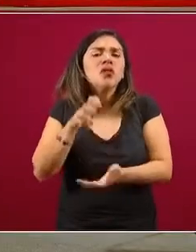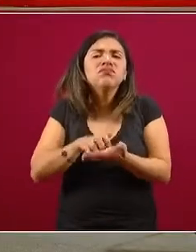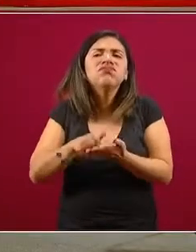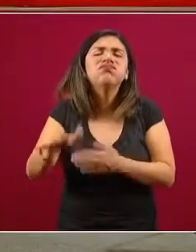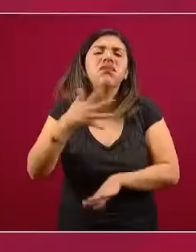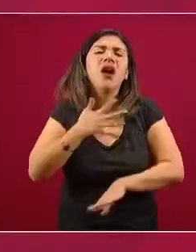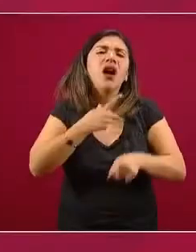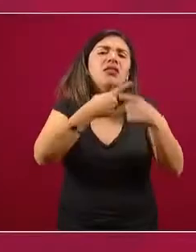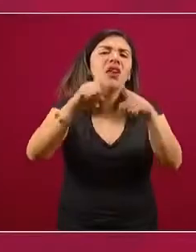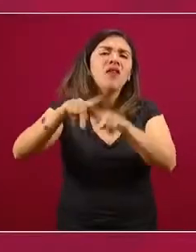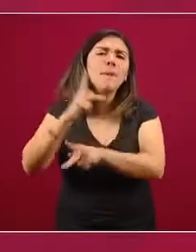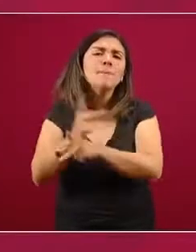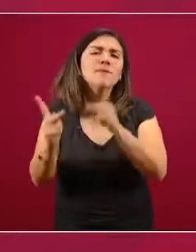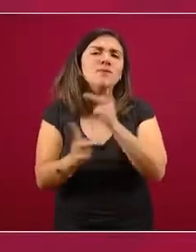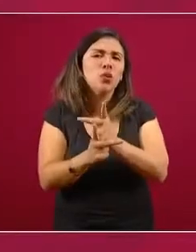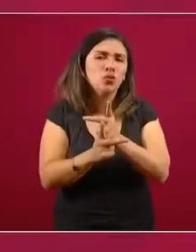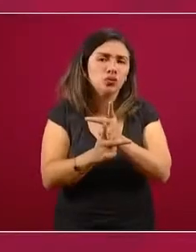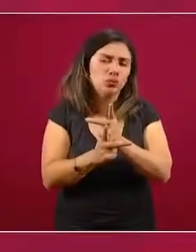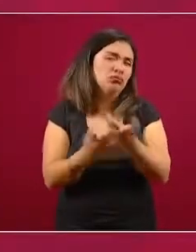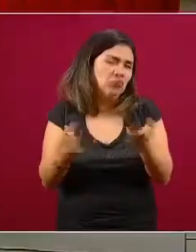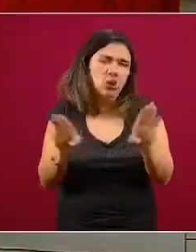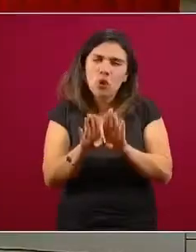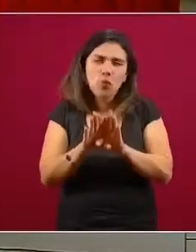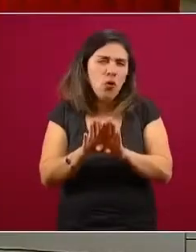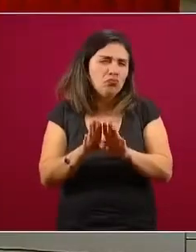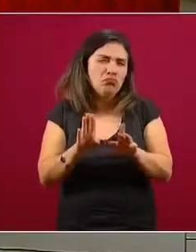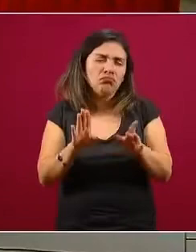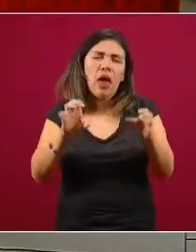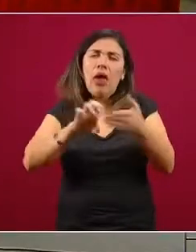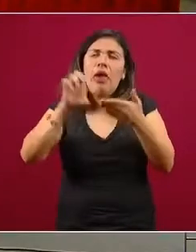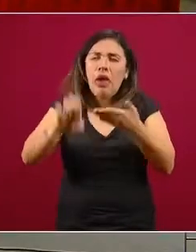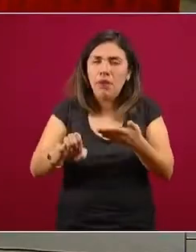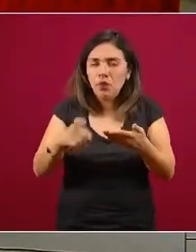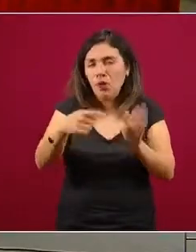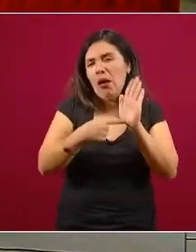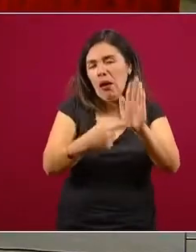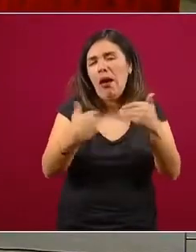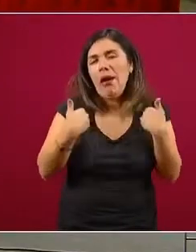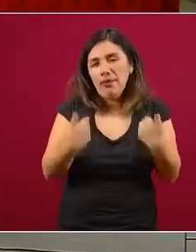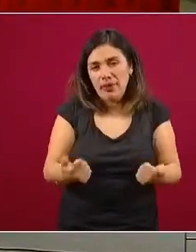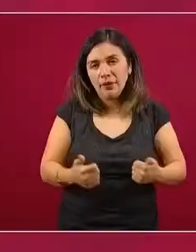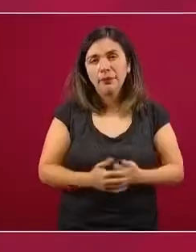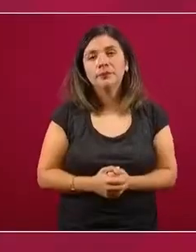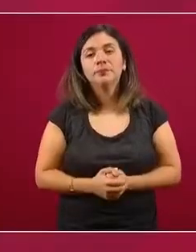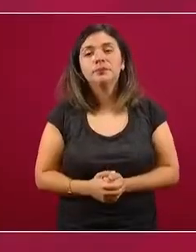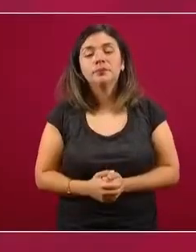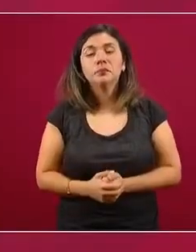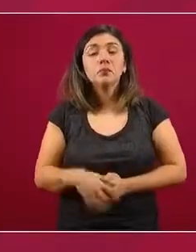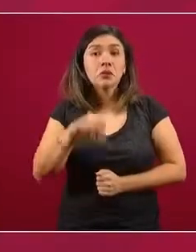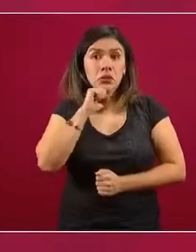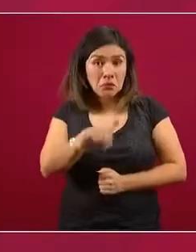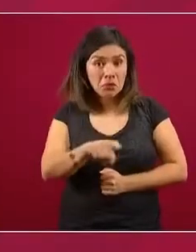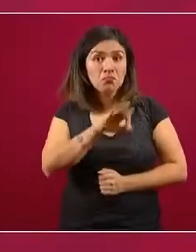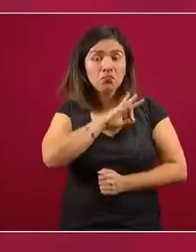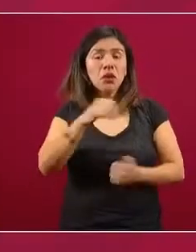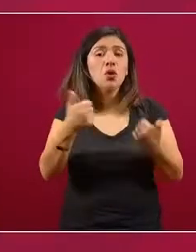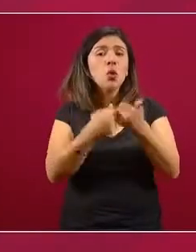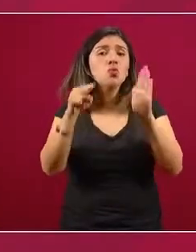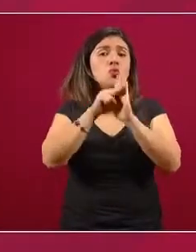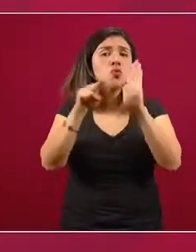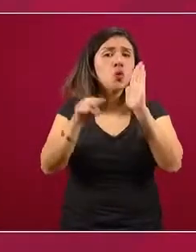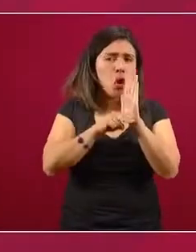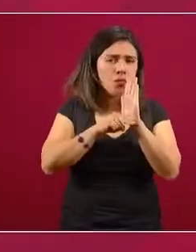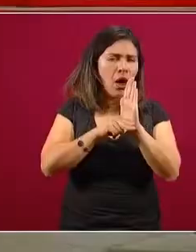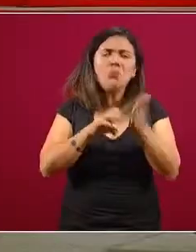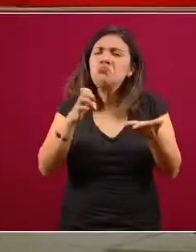diversidad de los productos, para ilustrarlo de manera muy concreta. También se puede hacer a través de normas.